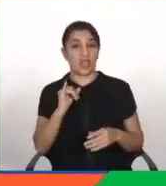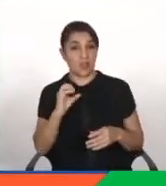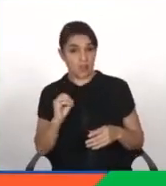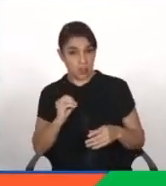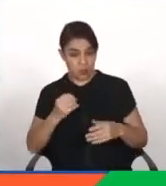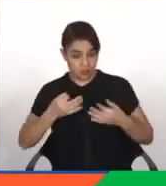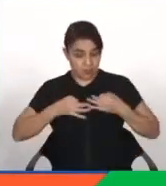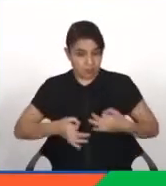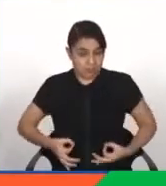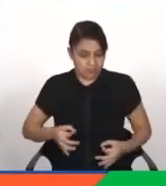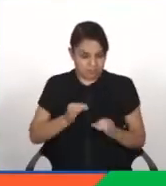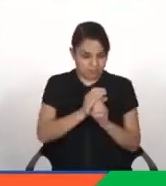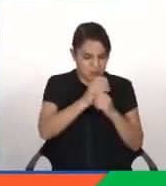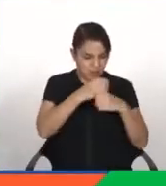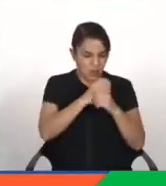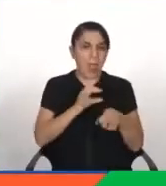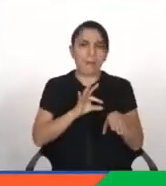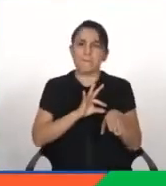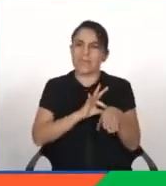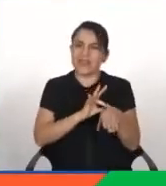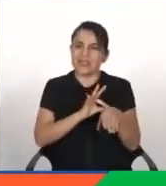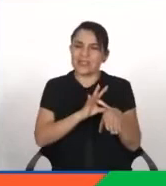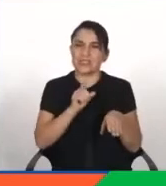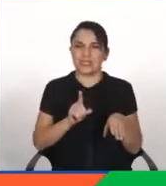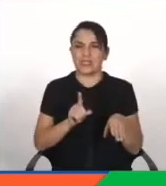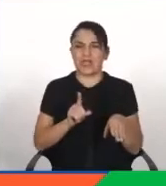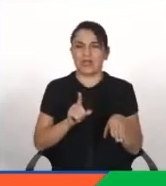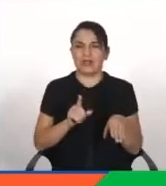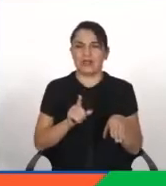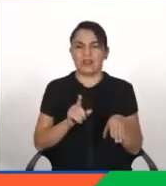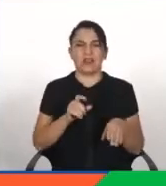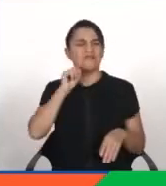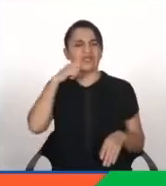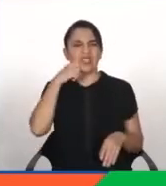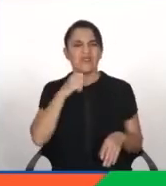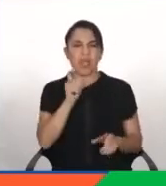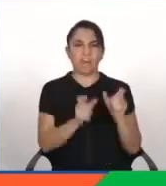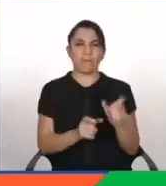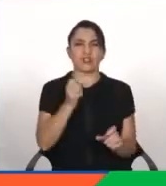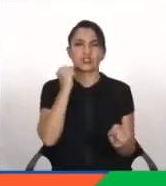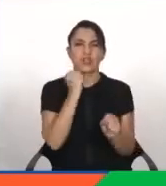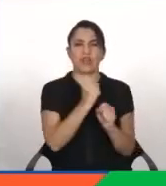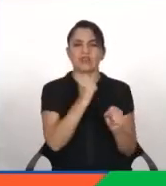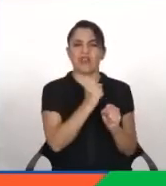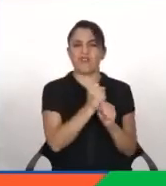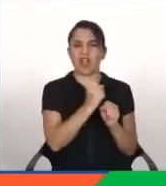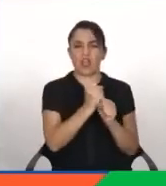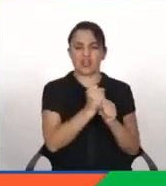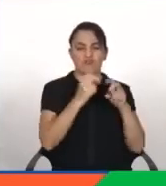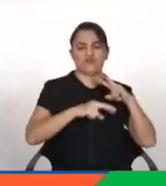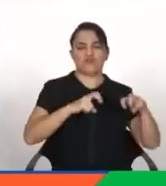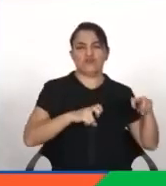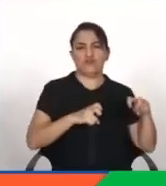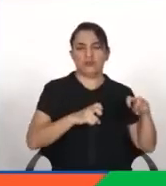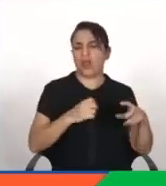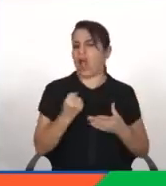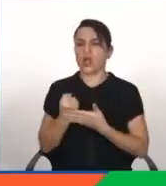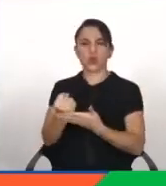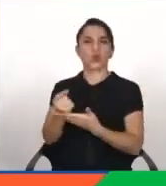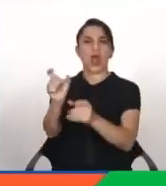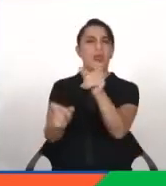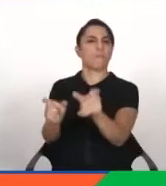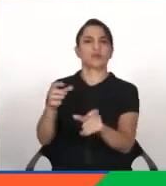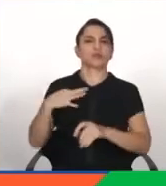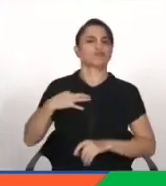tiene nada que ver con medicina. ¿De qué sirve que hayan personas trabajando en biomedicina a Pedrito y a Juanita, por ejemplo? Vale, o sea, como una